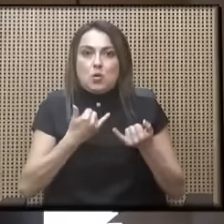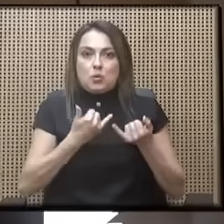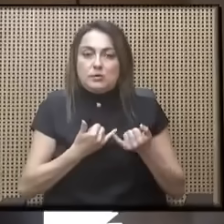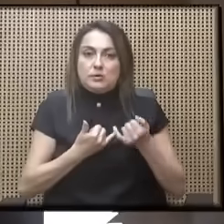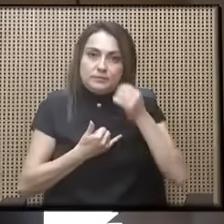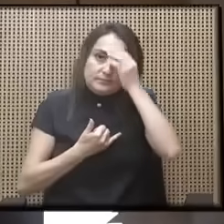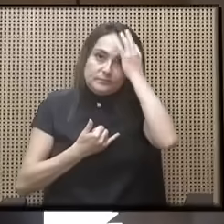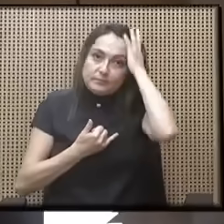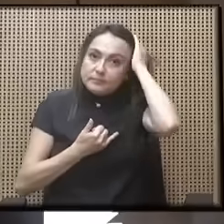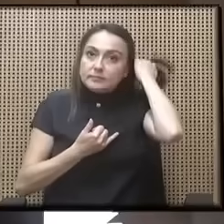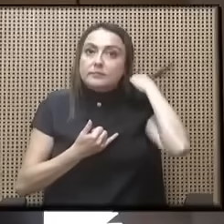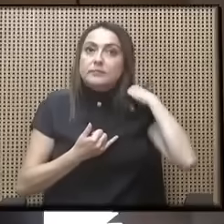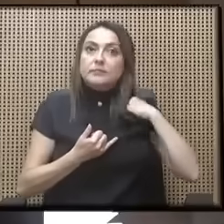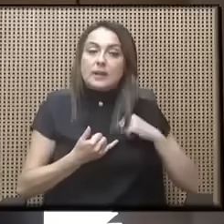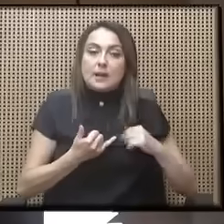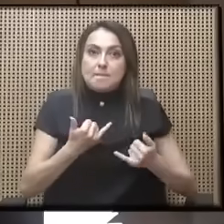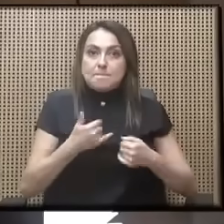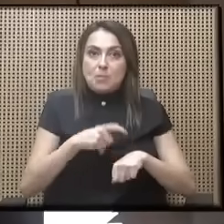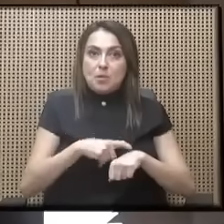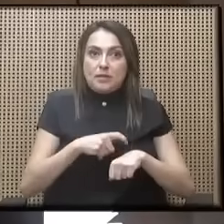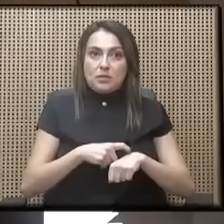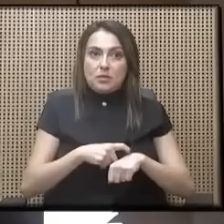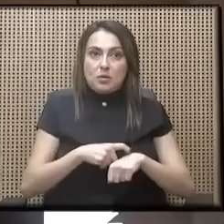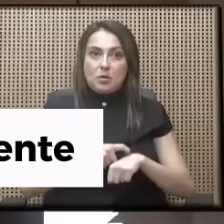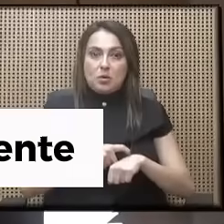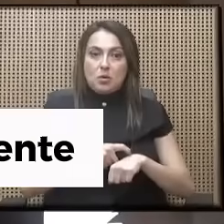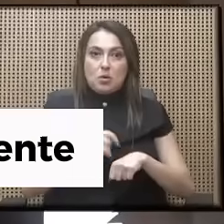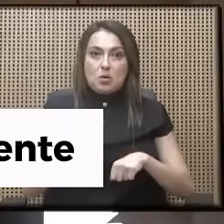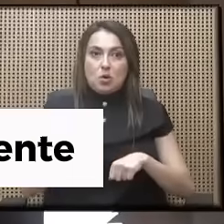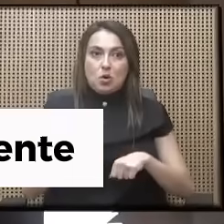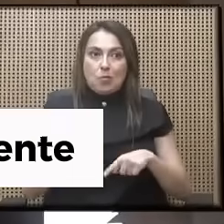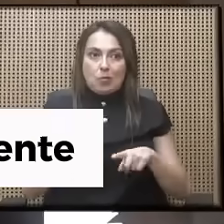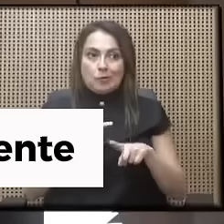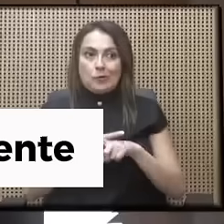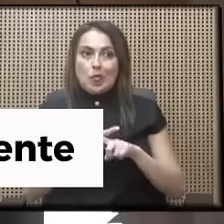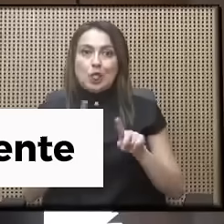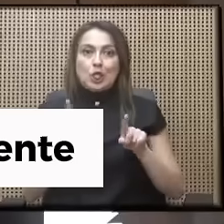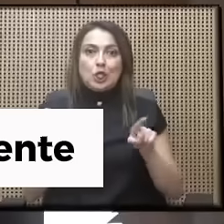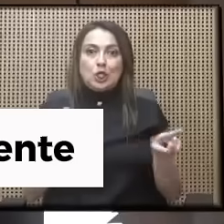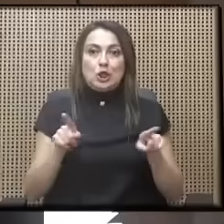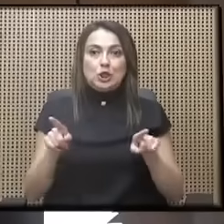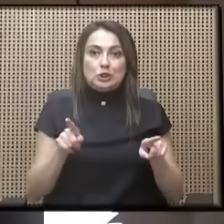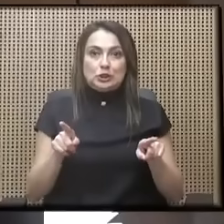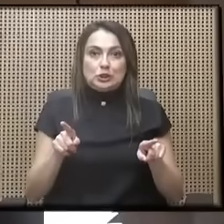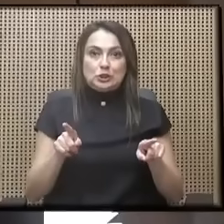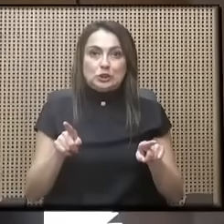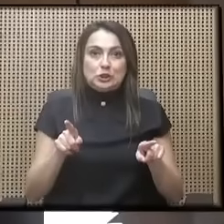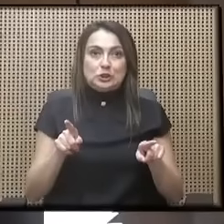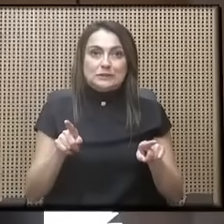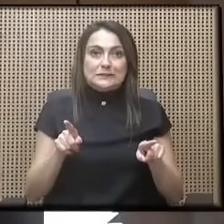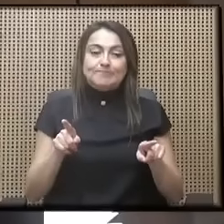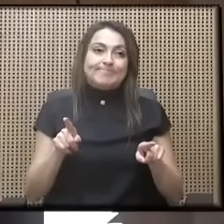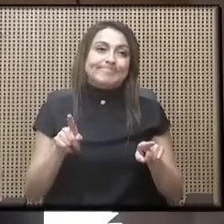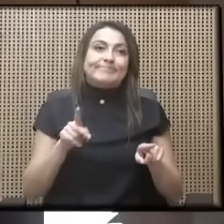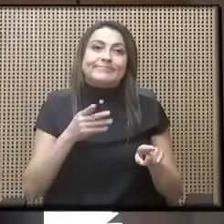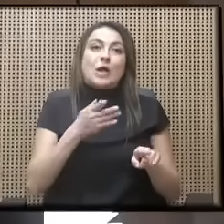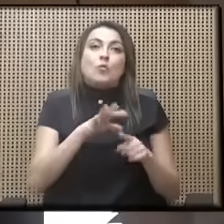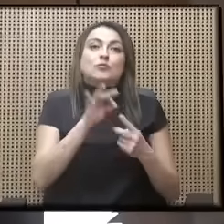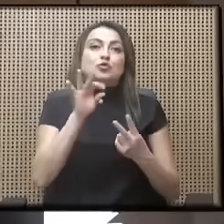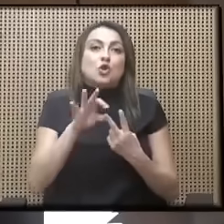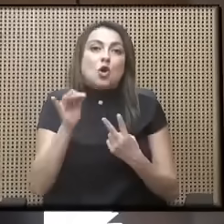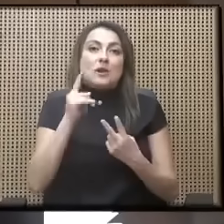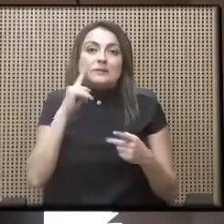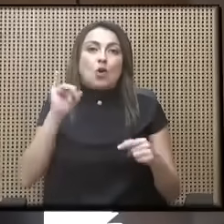un momento de una avenida donde las dos posiciones son absolutamente contrapuestas.